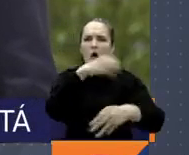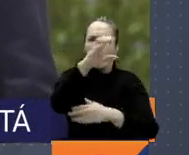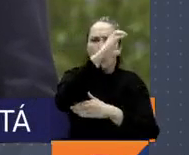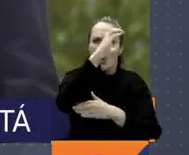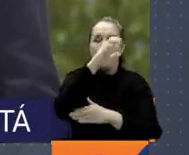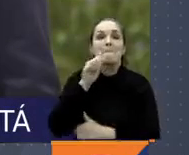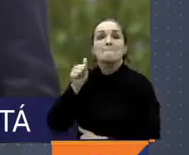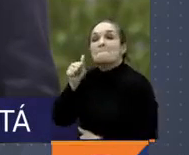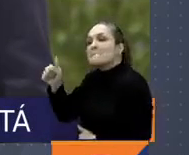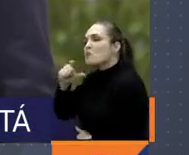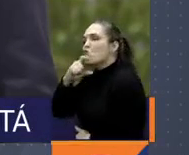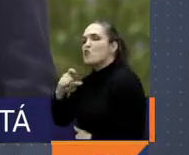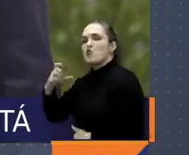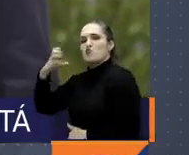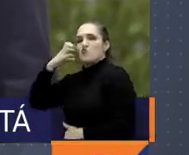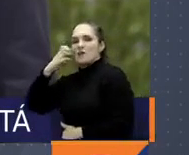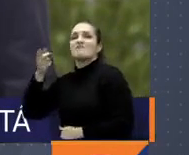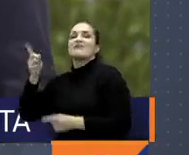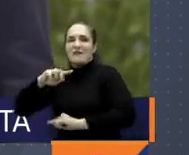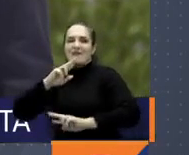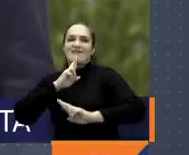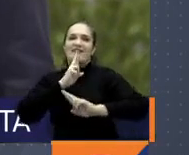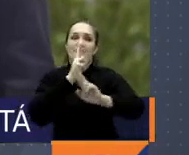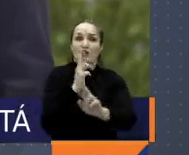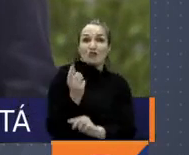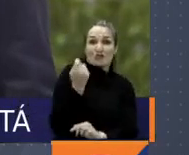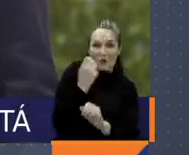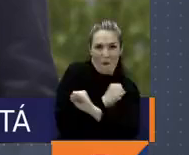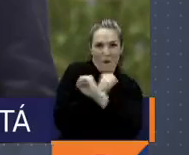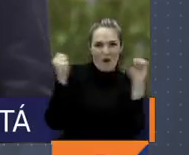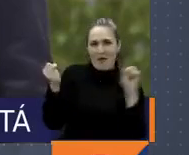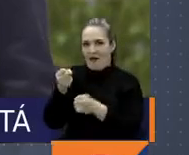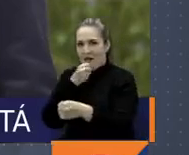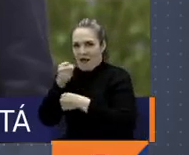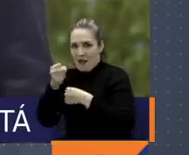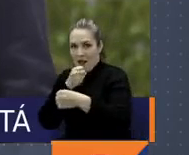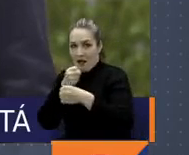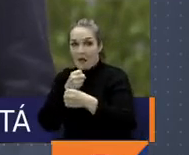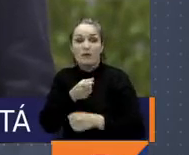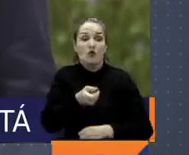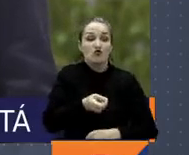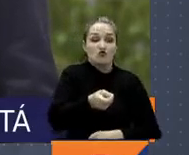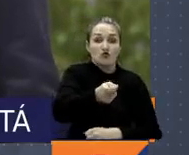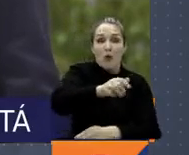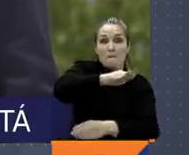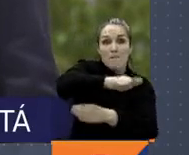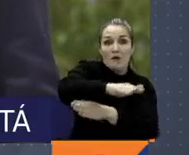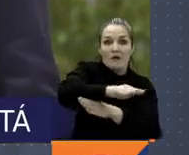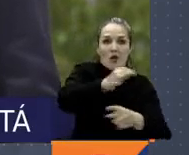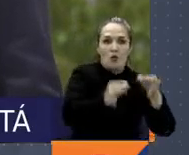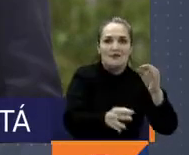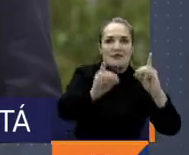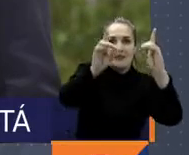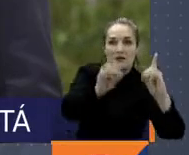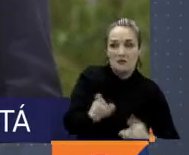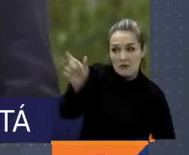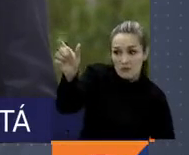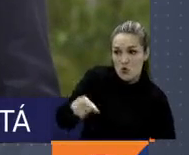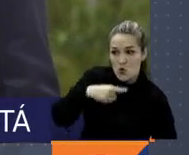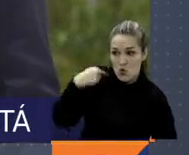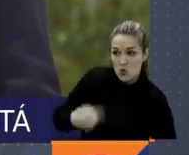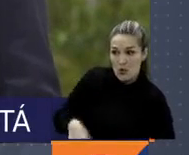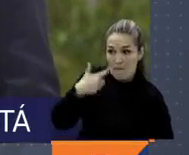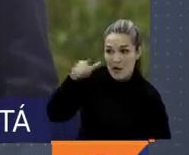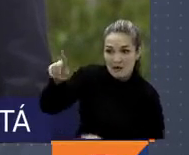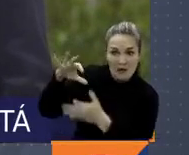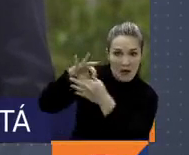república en este estudio de señal de la mañana en la tarde un juez decidirá 100 día a la cárcel a un ciudadano ruso que aparentemente está vinculado con